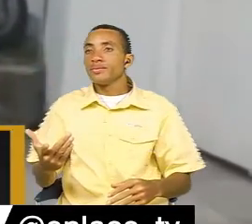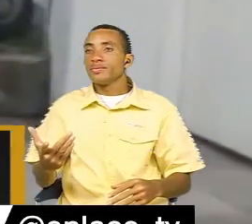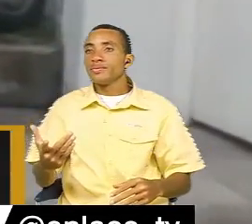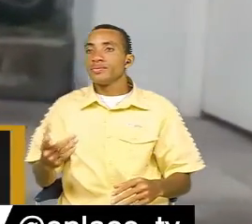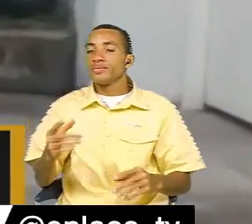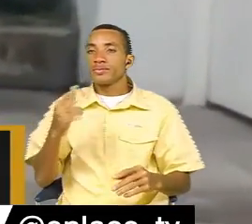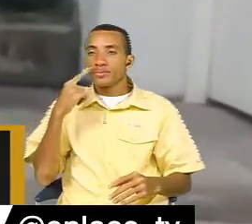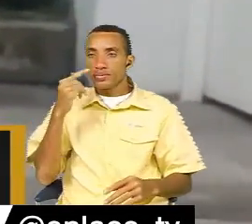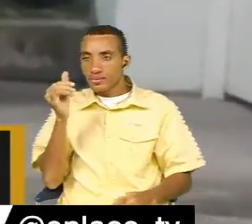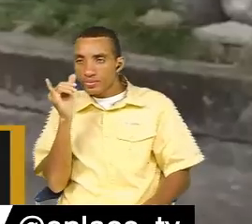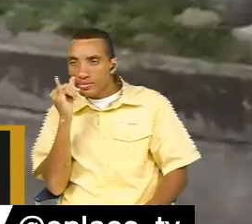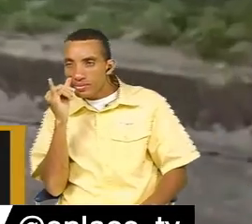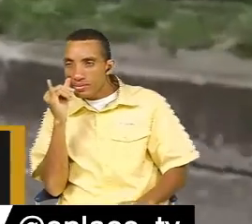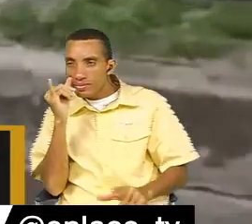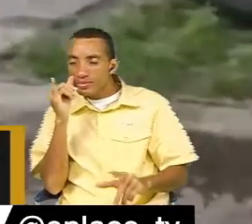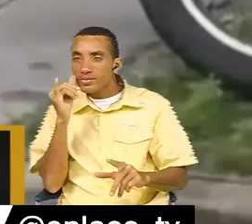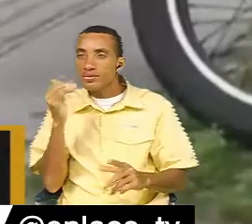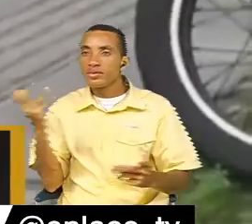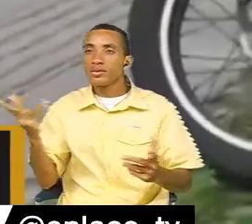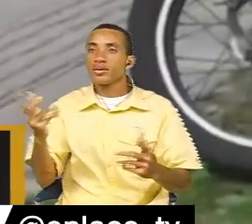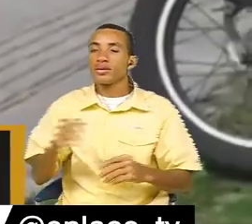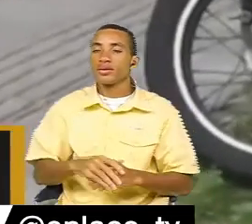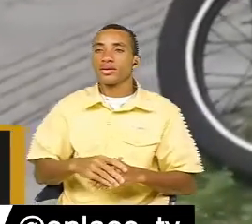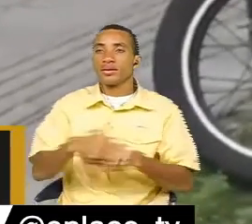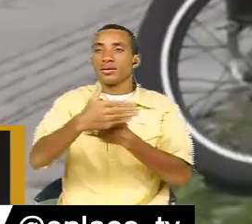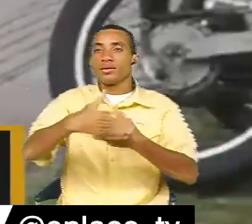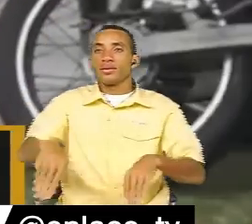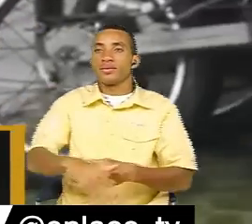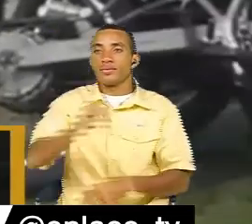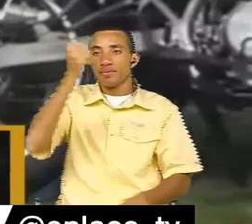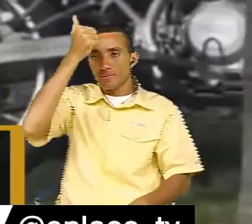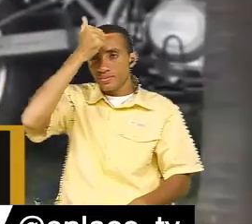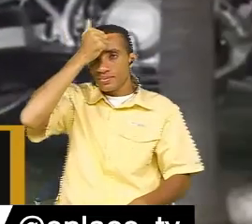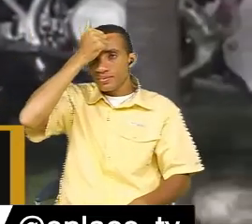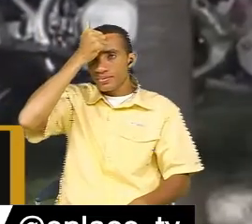fueron tomadas en una vía principal del